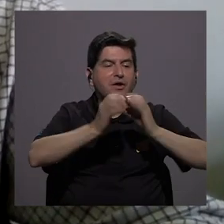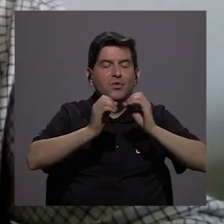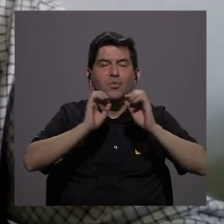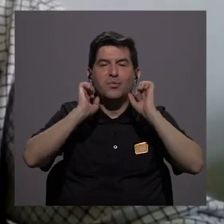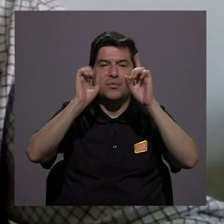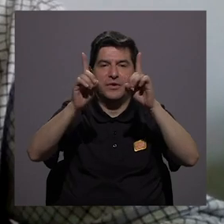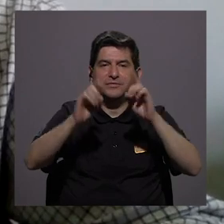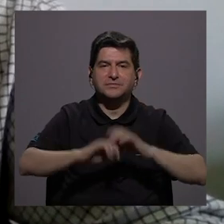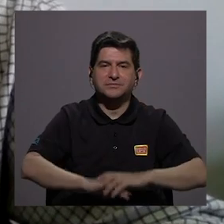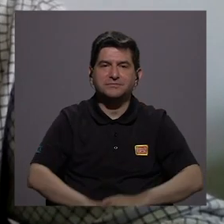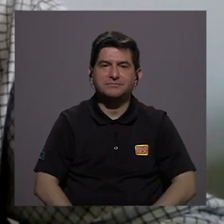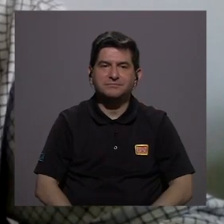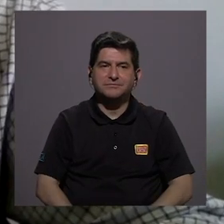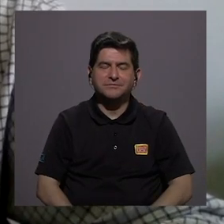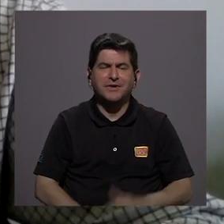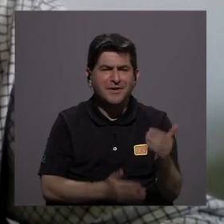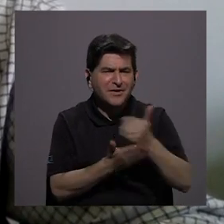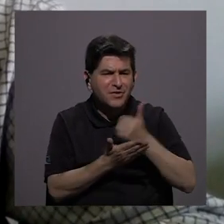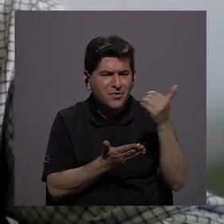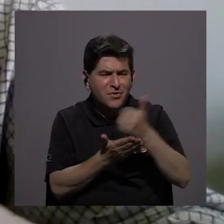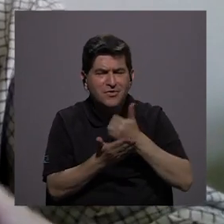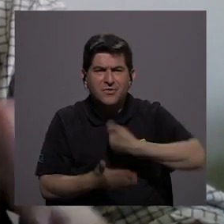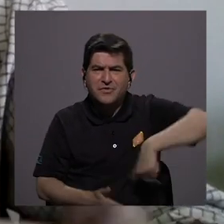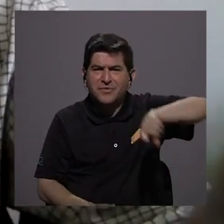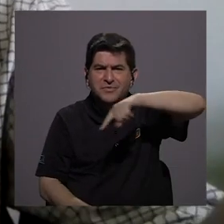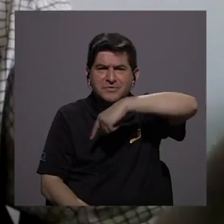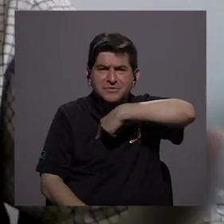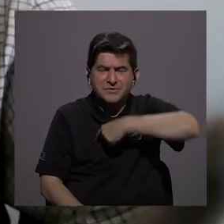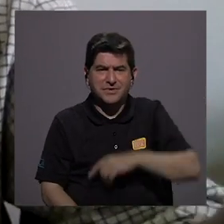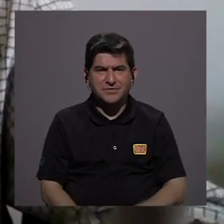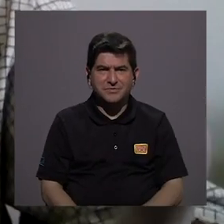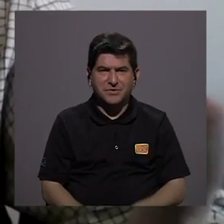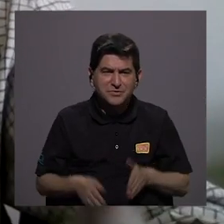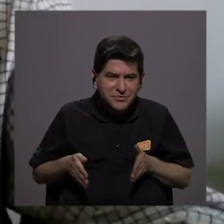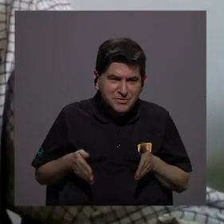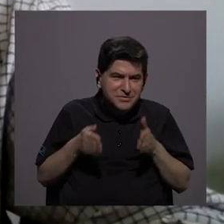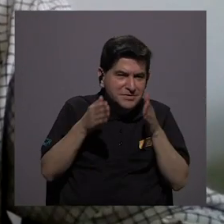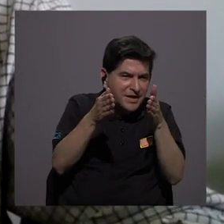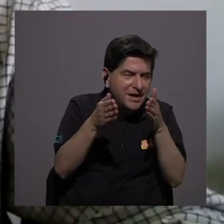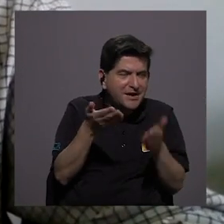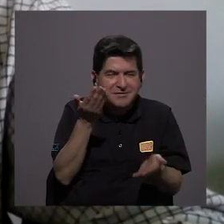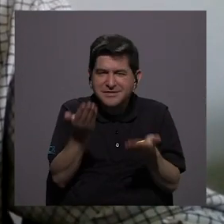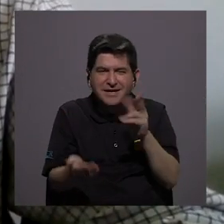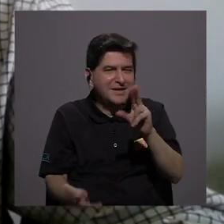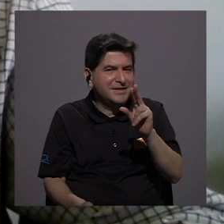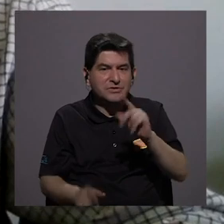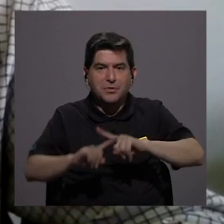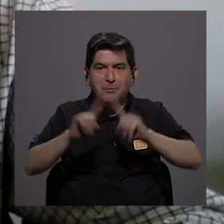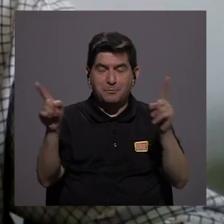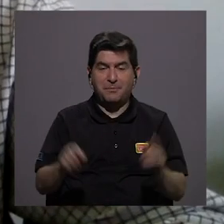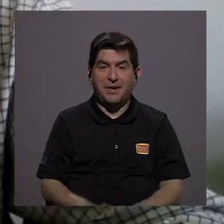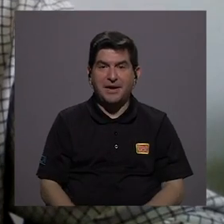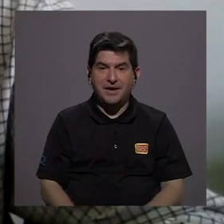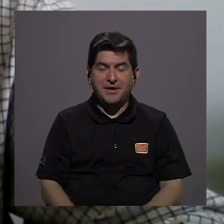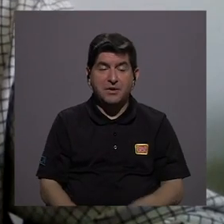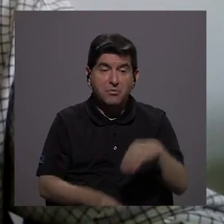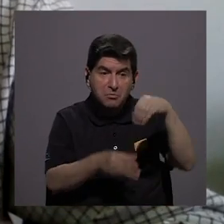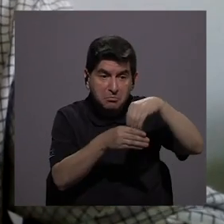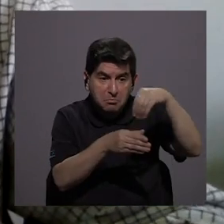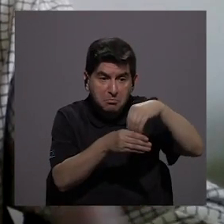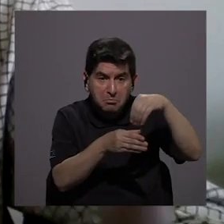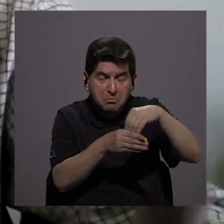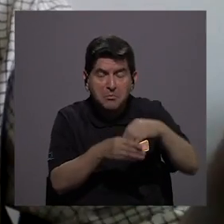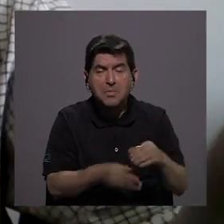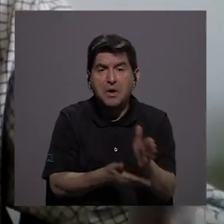educación. Con los recursos que ponemos, bueno, en carreteras no hemos puesto muchos recursos, pero cada vez que ponemos un poco de